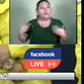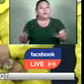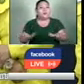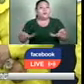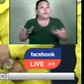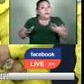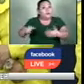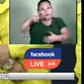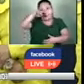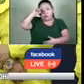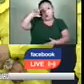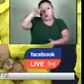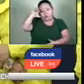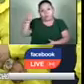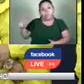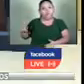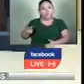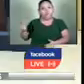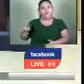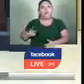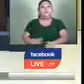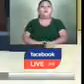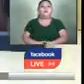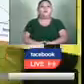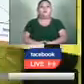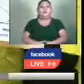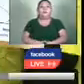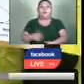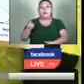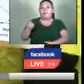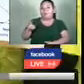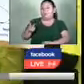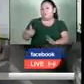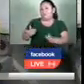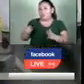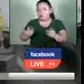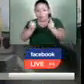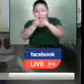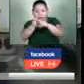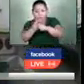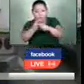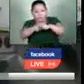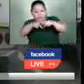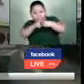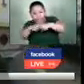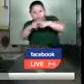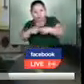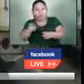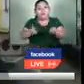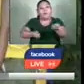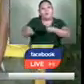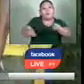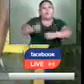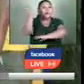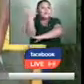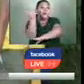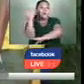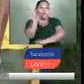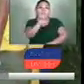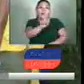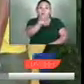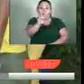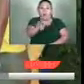brindando en ese trabajo interinstitucional. Con estos recursos pretenden modificar aproximadamente 24 ambulancias que serán